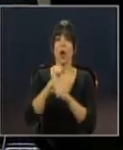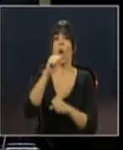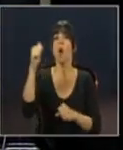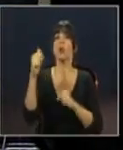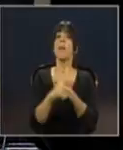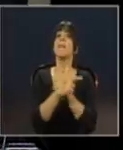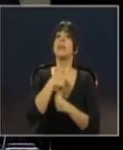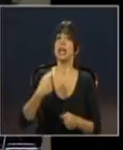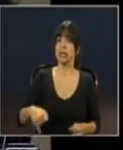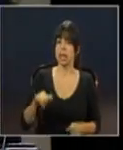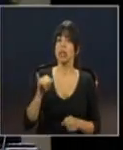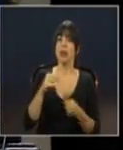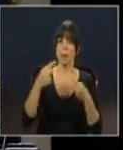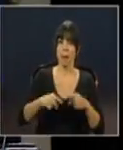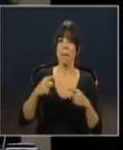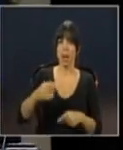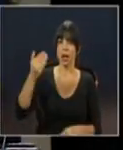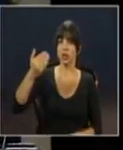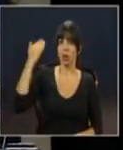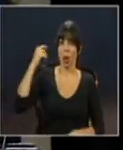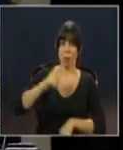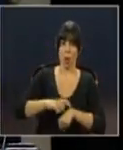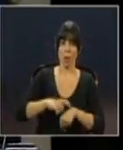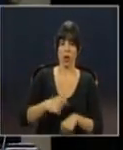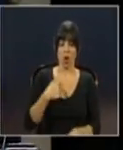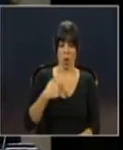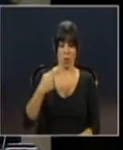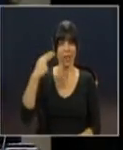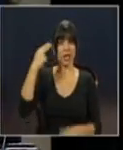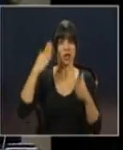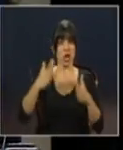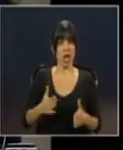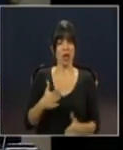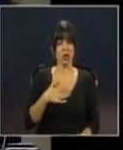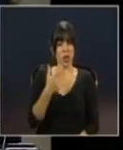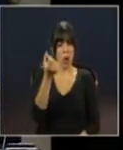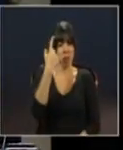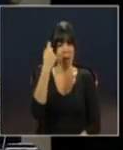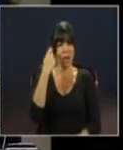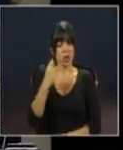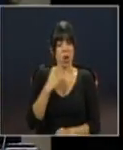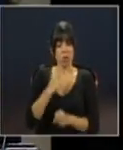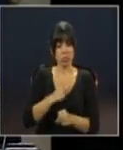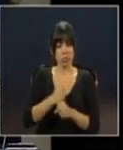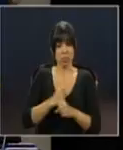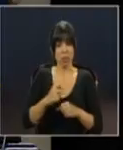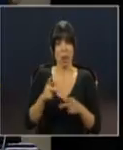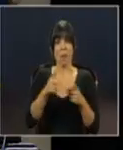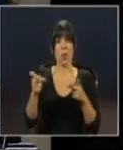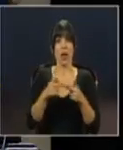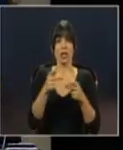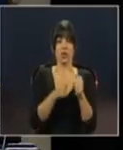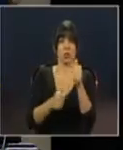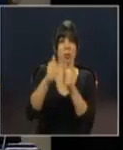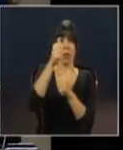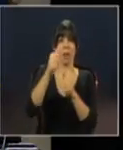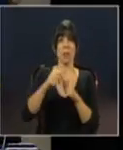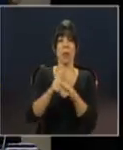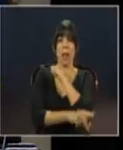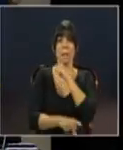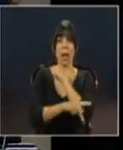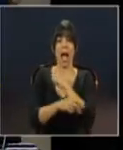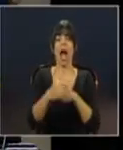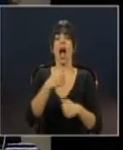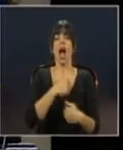presidentes también lo hicieron en su momento. Como historiador, comprendo que el ejercicio del mando supremo de la nación conlleva